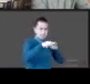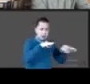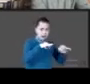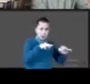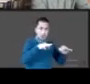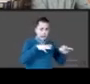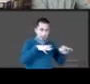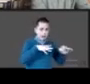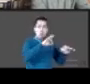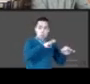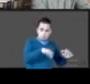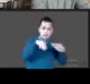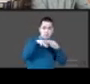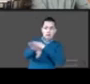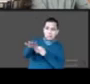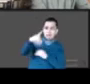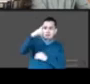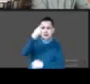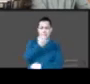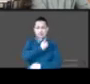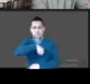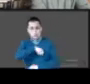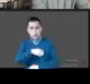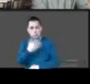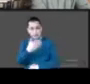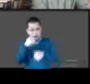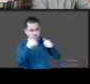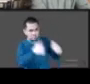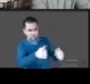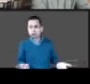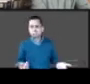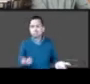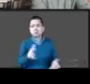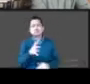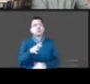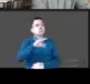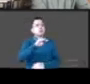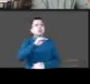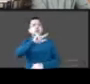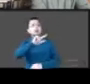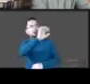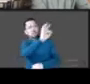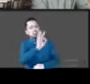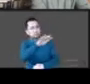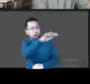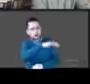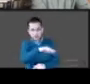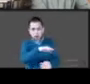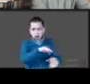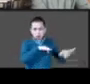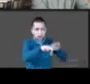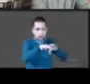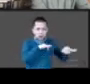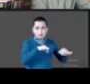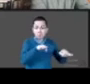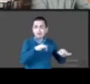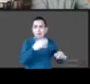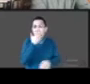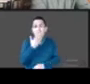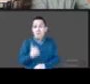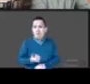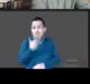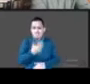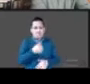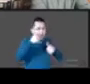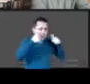que claramente el 97% prácticamente de los adolescentes que trabajan no cuentan con la prestación de